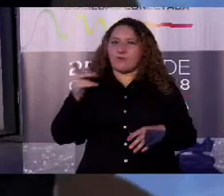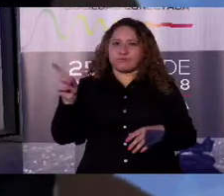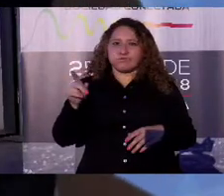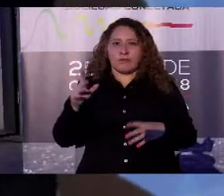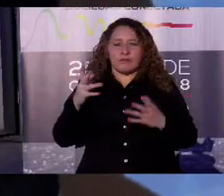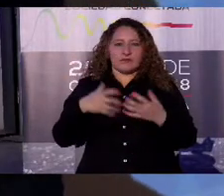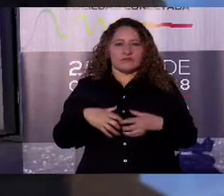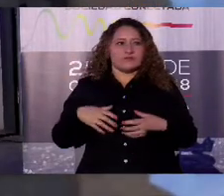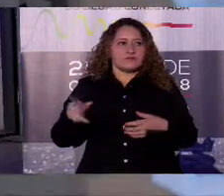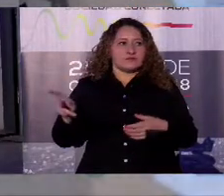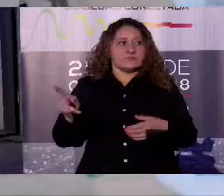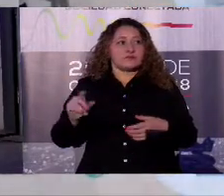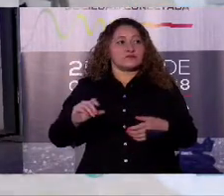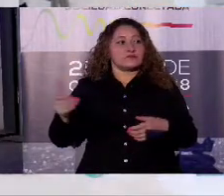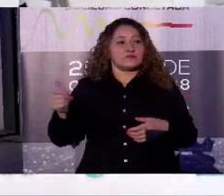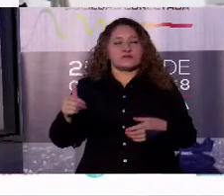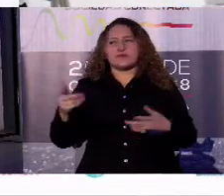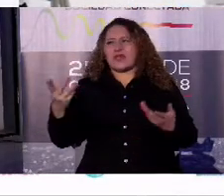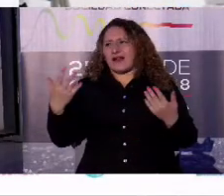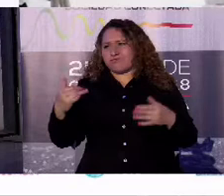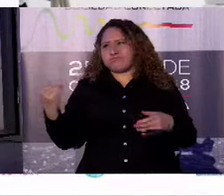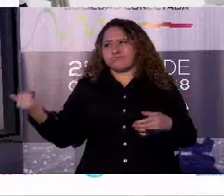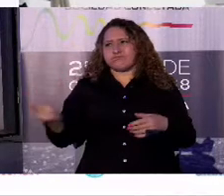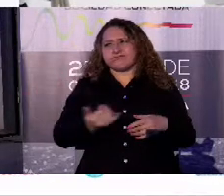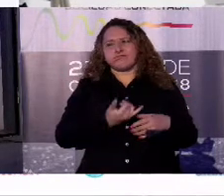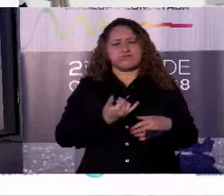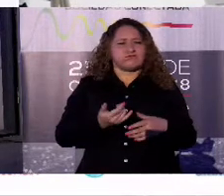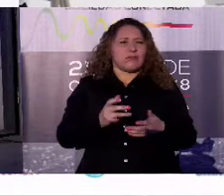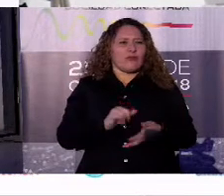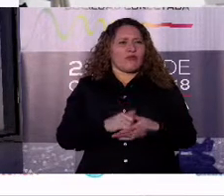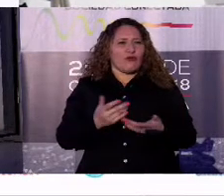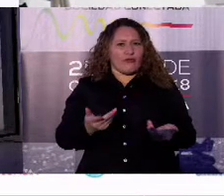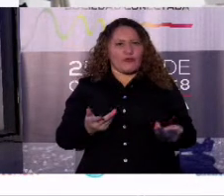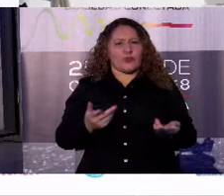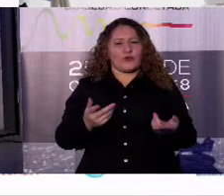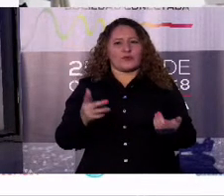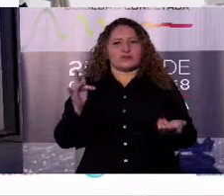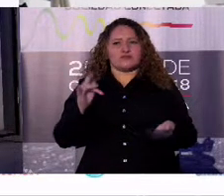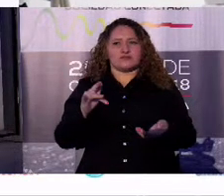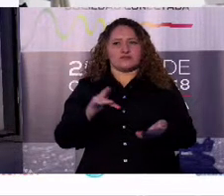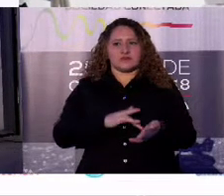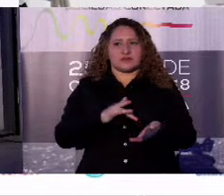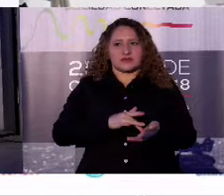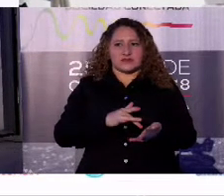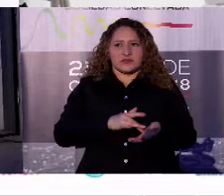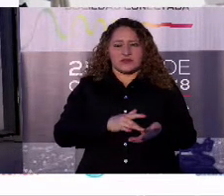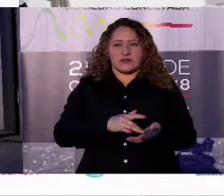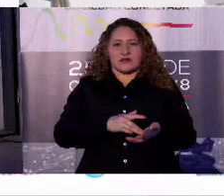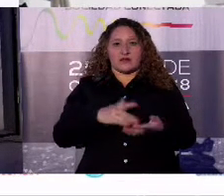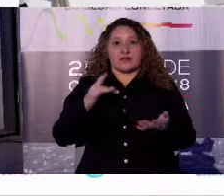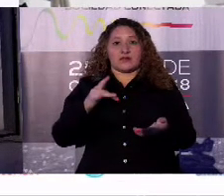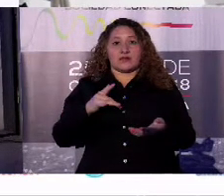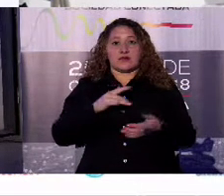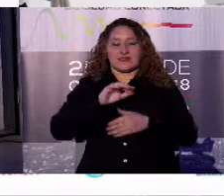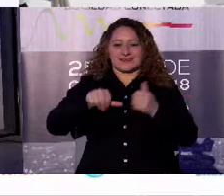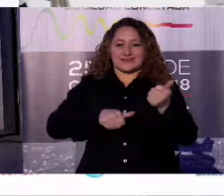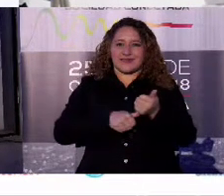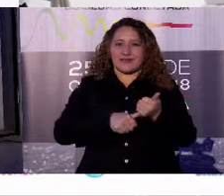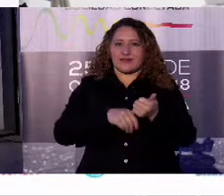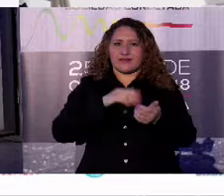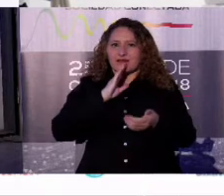en donde ya aparece en muchos lados, ¿no? Aparece como asistentes, en asistentes de personales, en